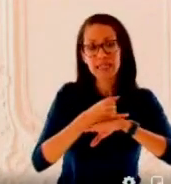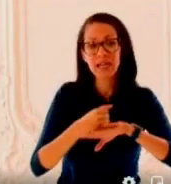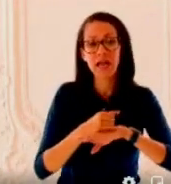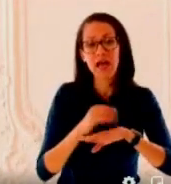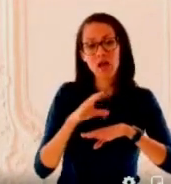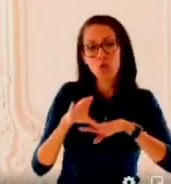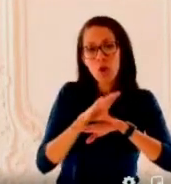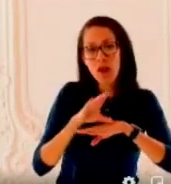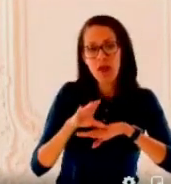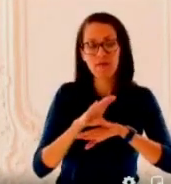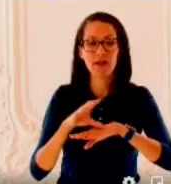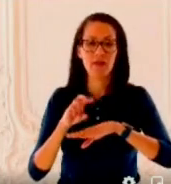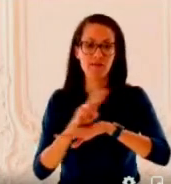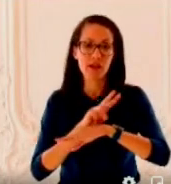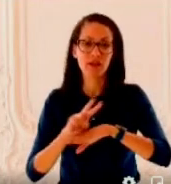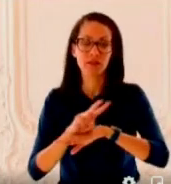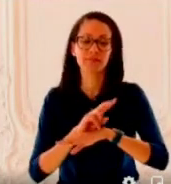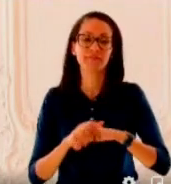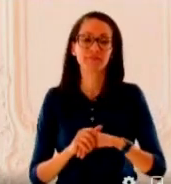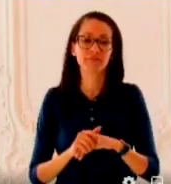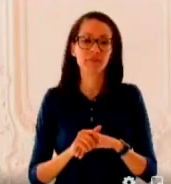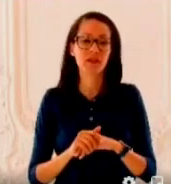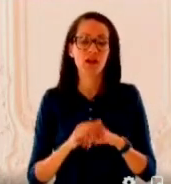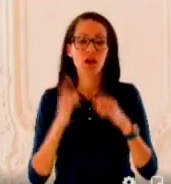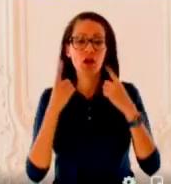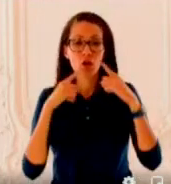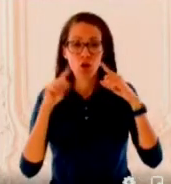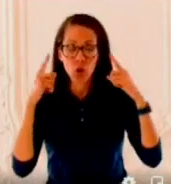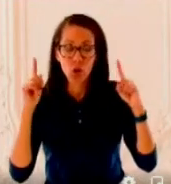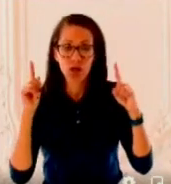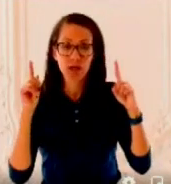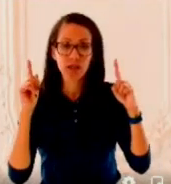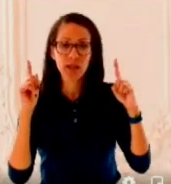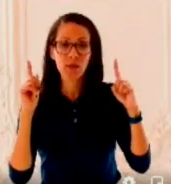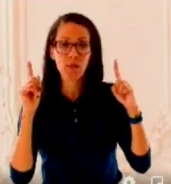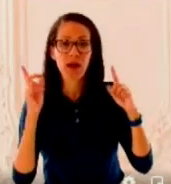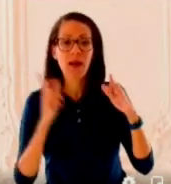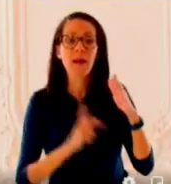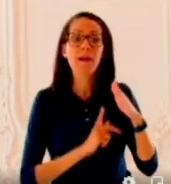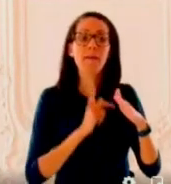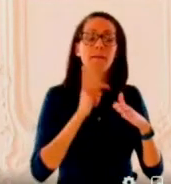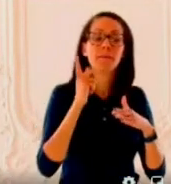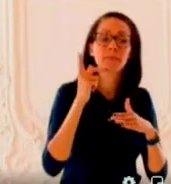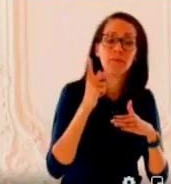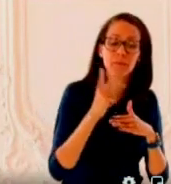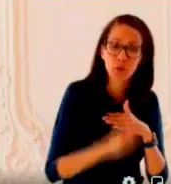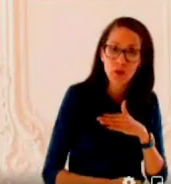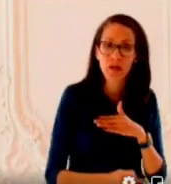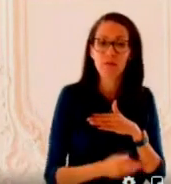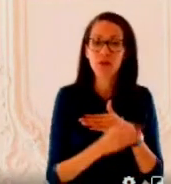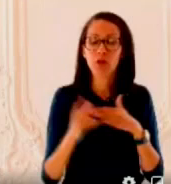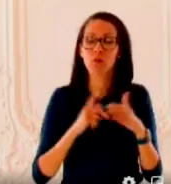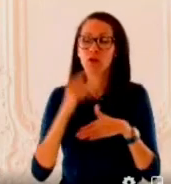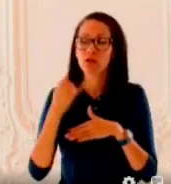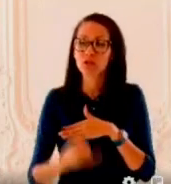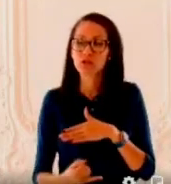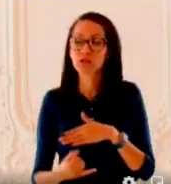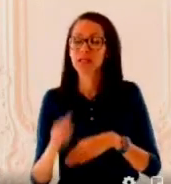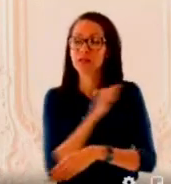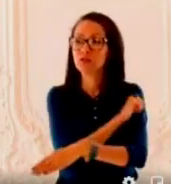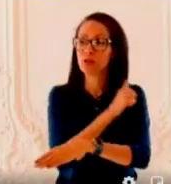y Culebra. Logramos repuntar el programa de proyectos de la